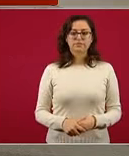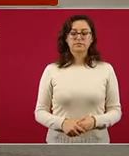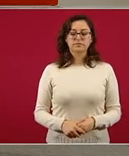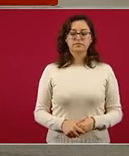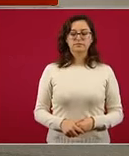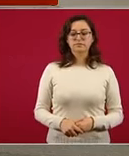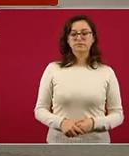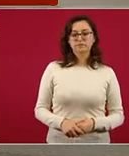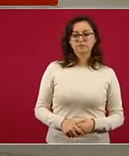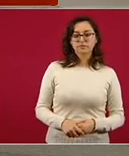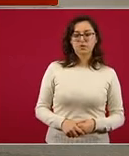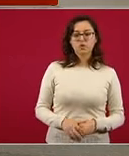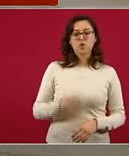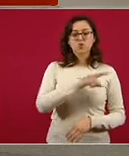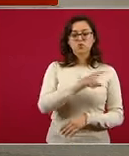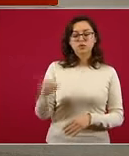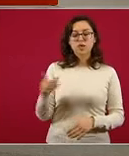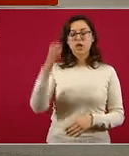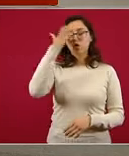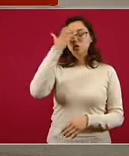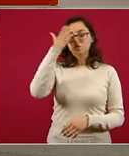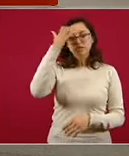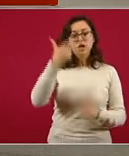para saber cuáles son los grupos de edad,